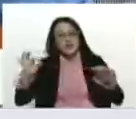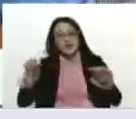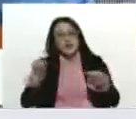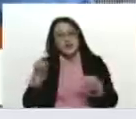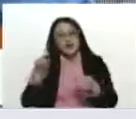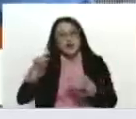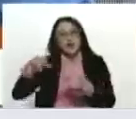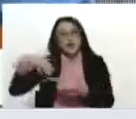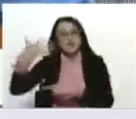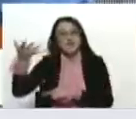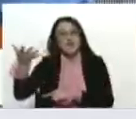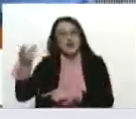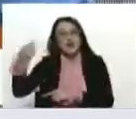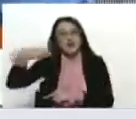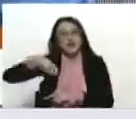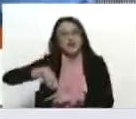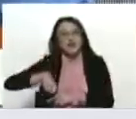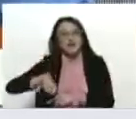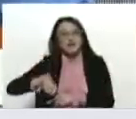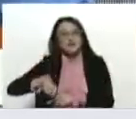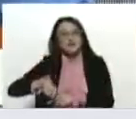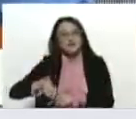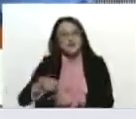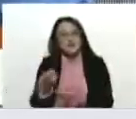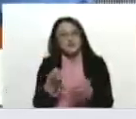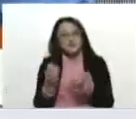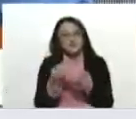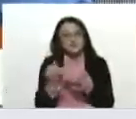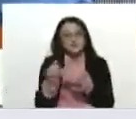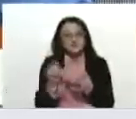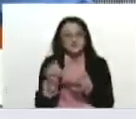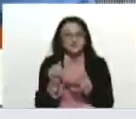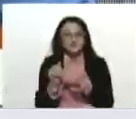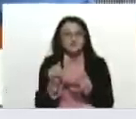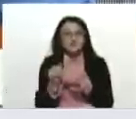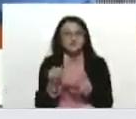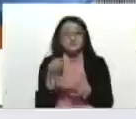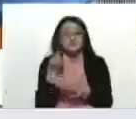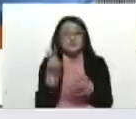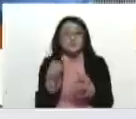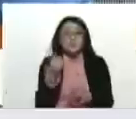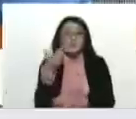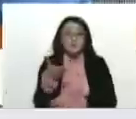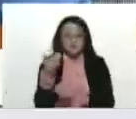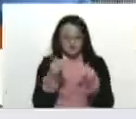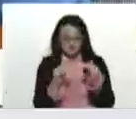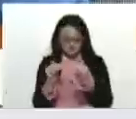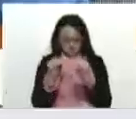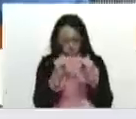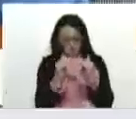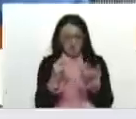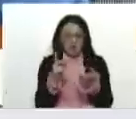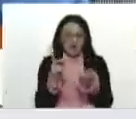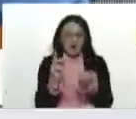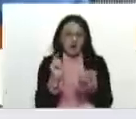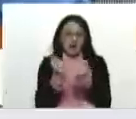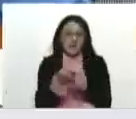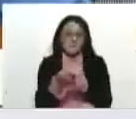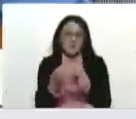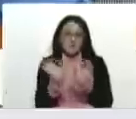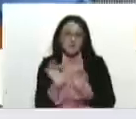sector externo el ingreso de Divisas el instrumento más importante para equilibrarse el sector externo se llama tipo de cambio